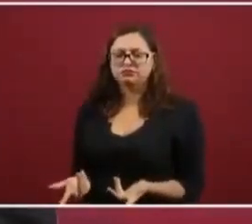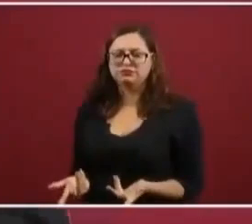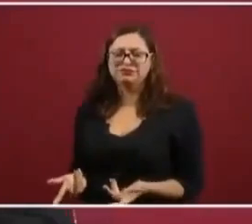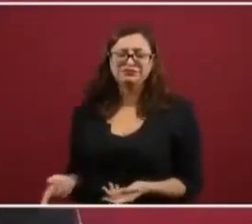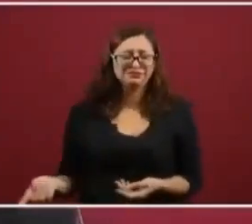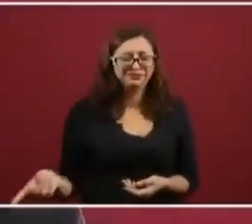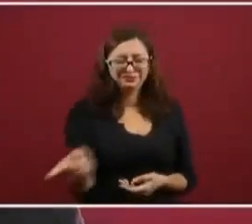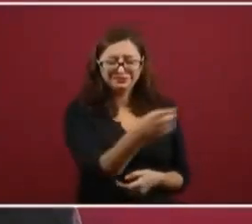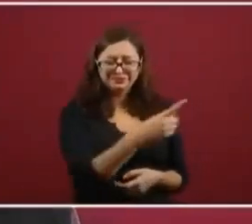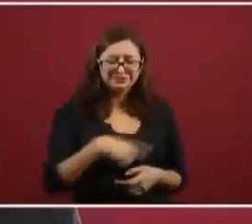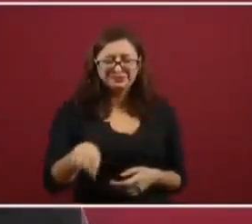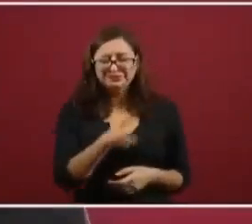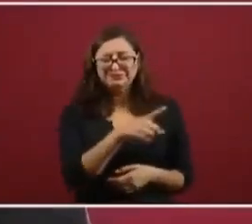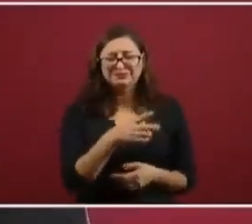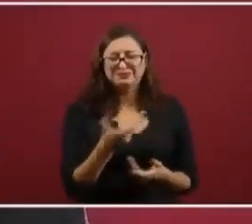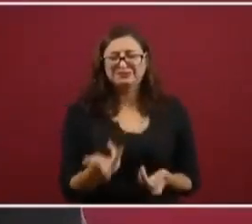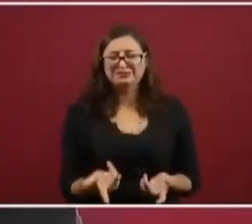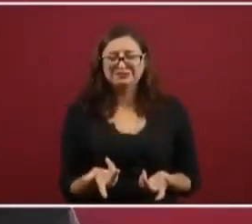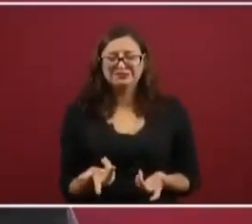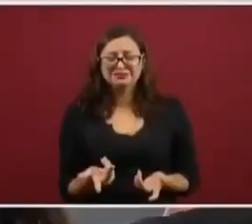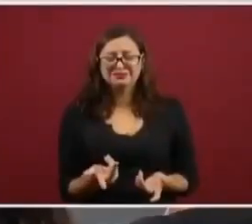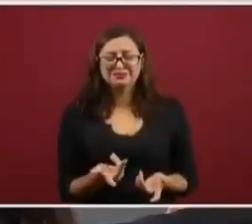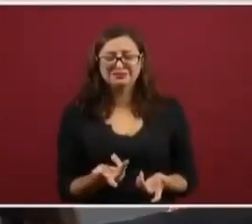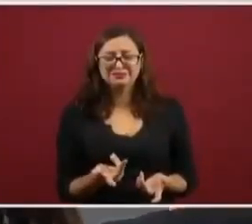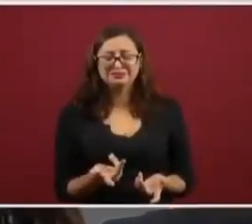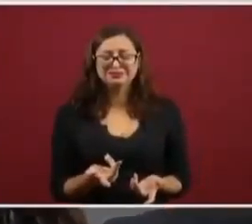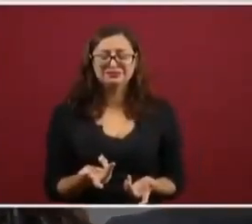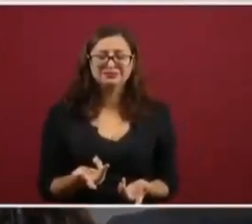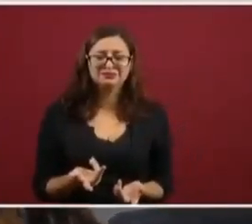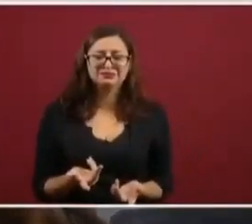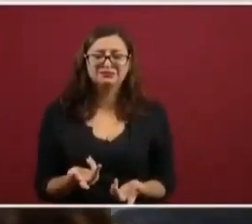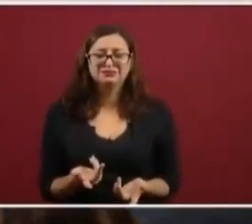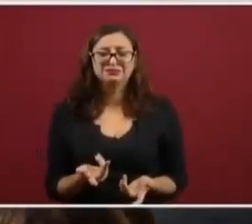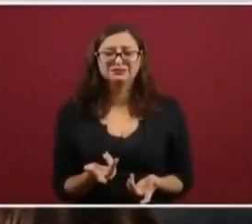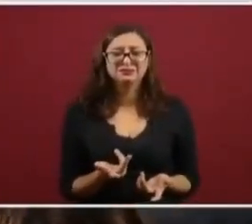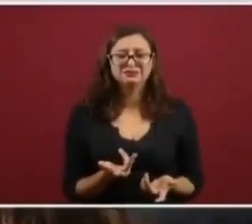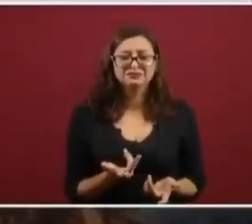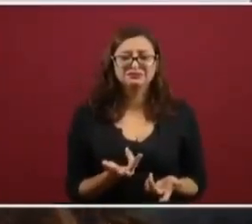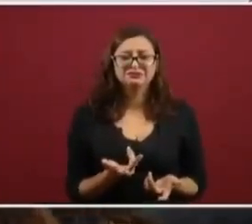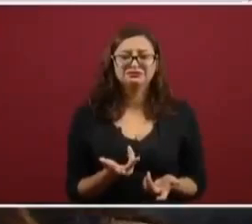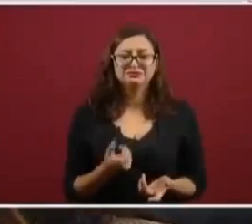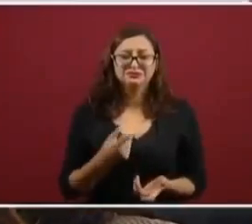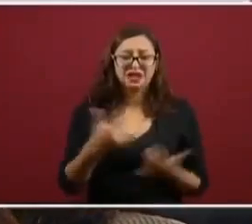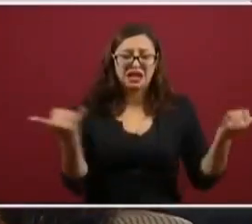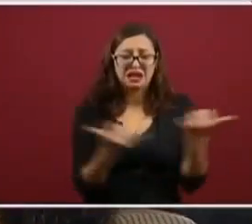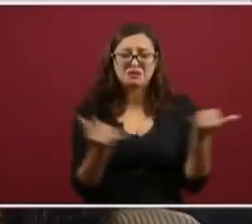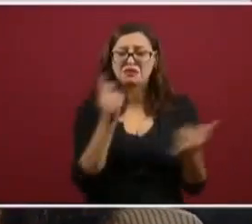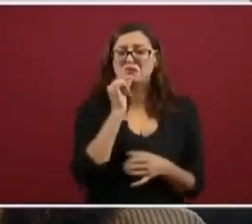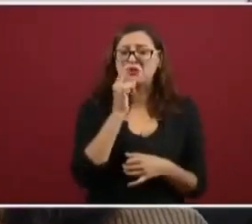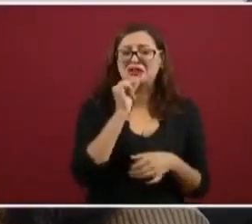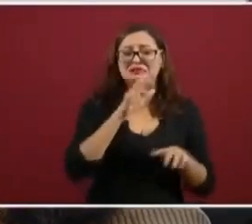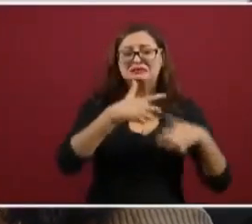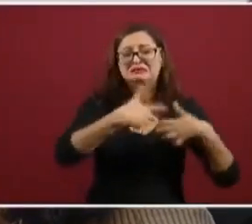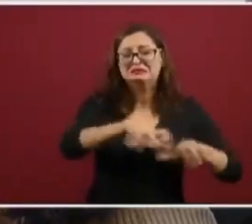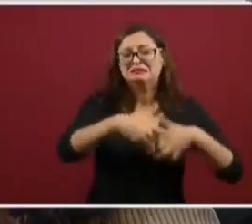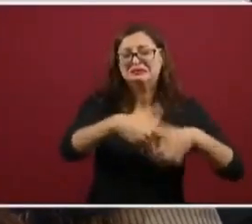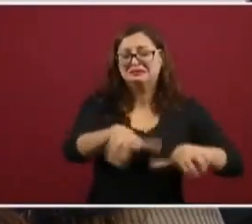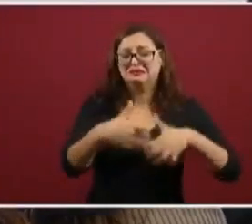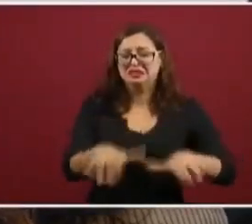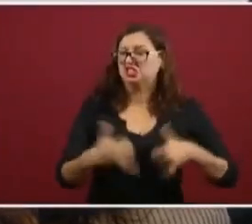Esto del la rebelión de los policías